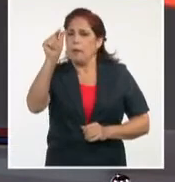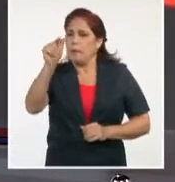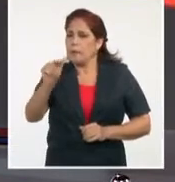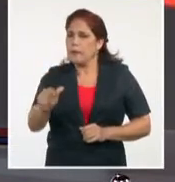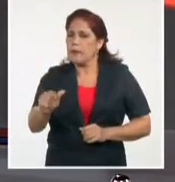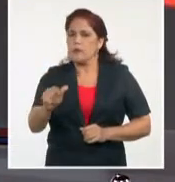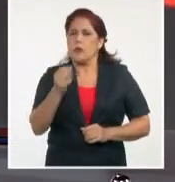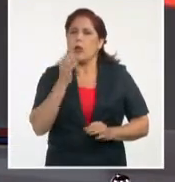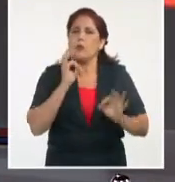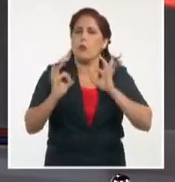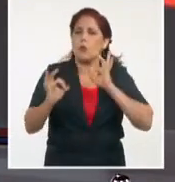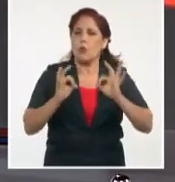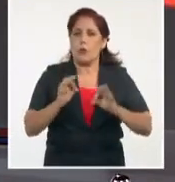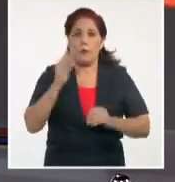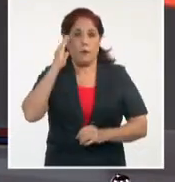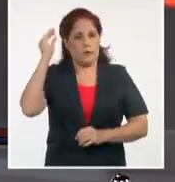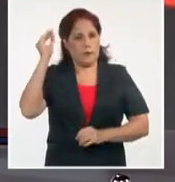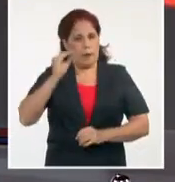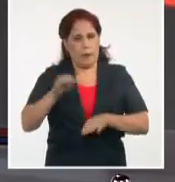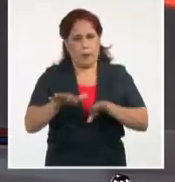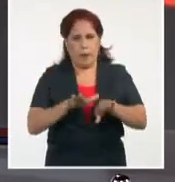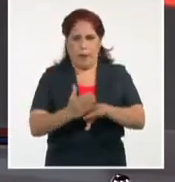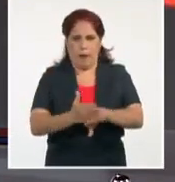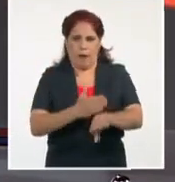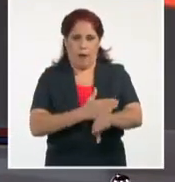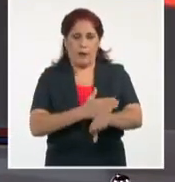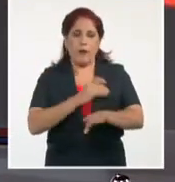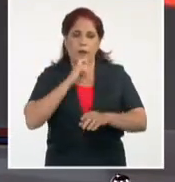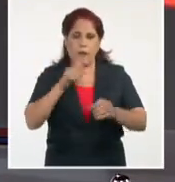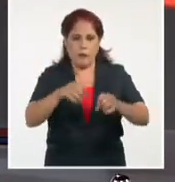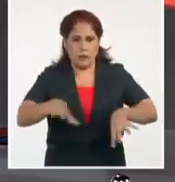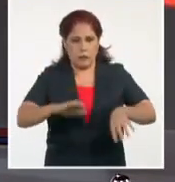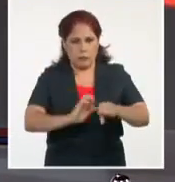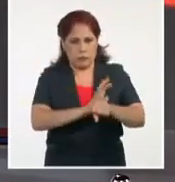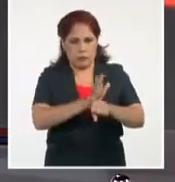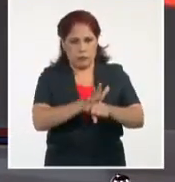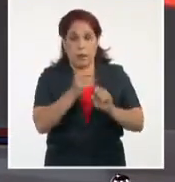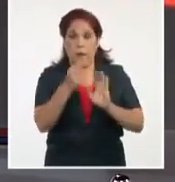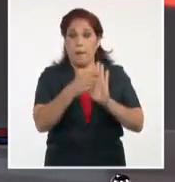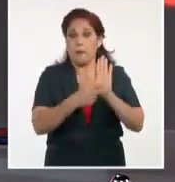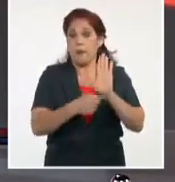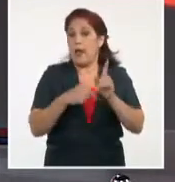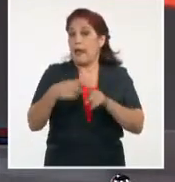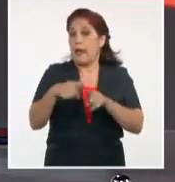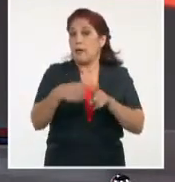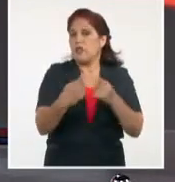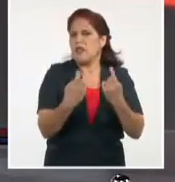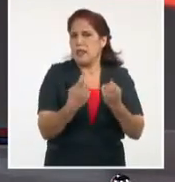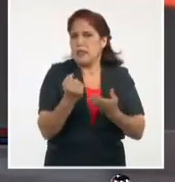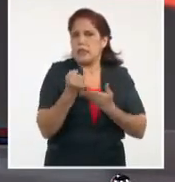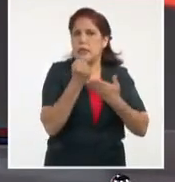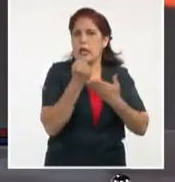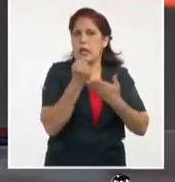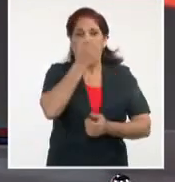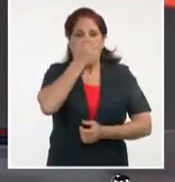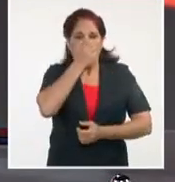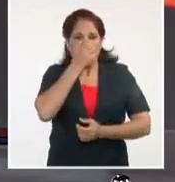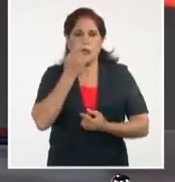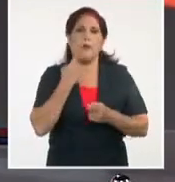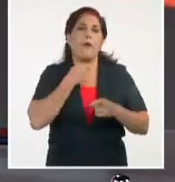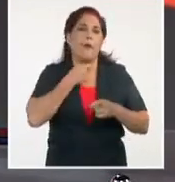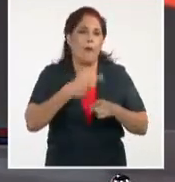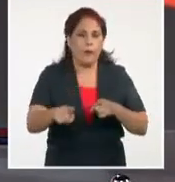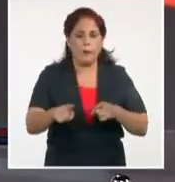que, como digo ya, pues muy difícil. Se puntualizaron los recursos necesarios, el oxígeno medicinal,